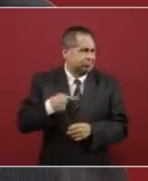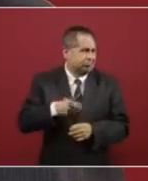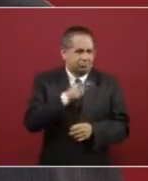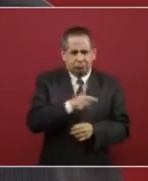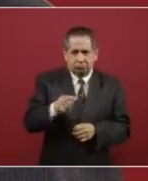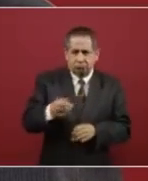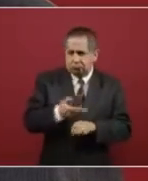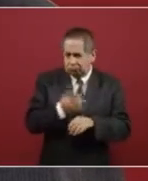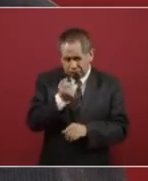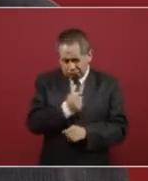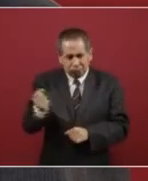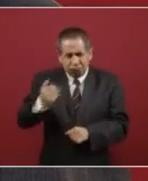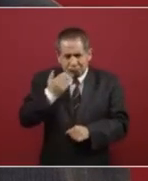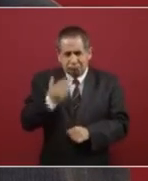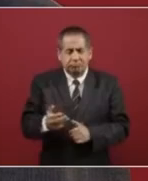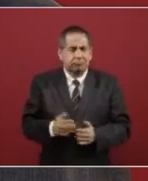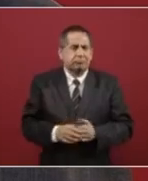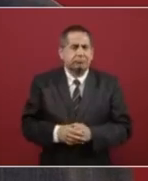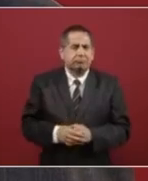muy buenos.